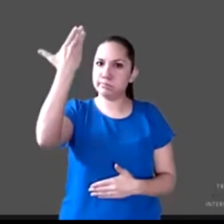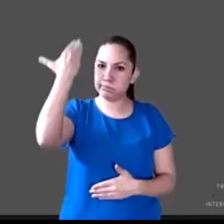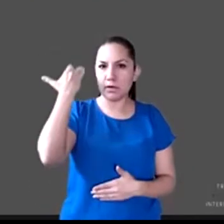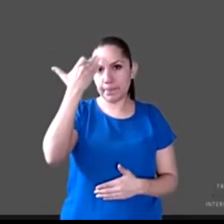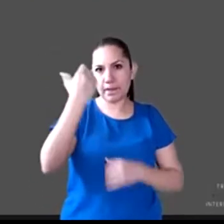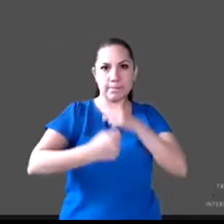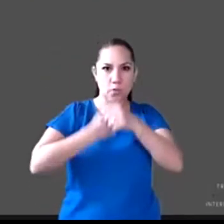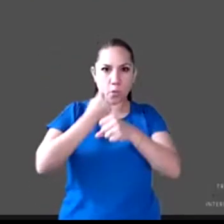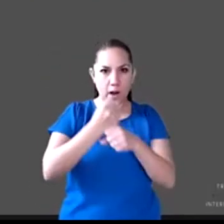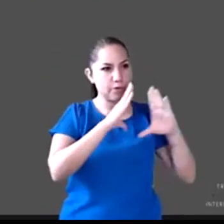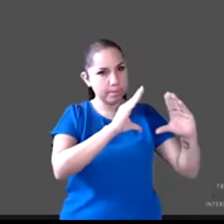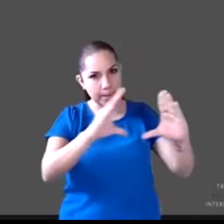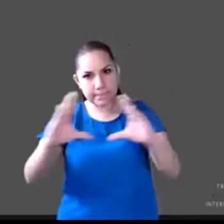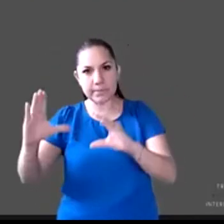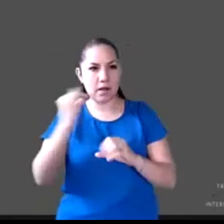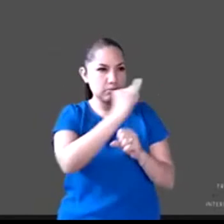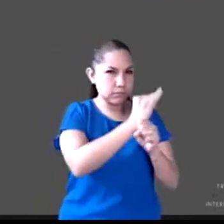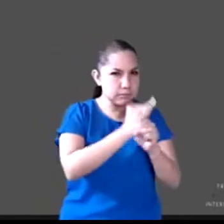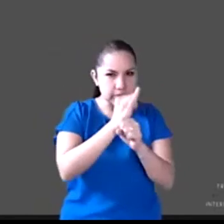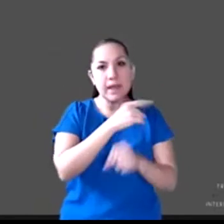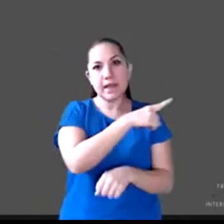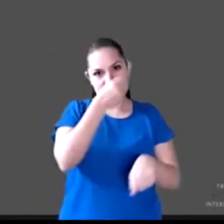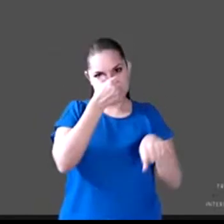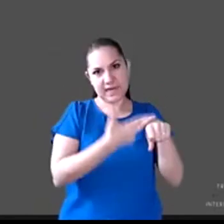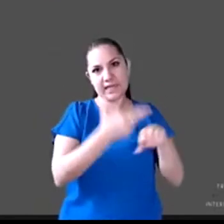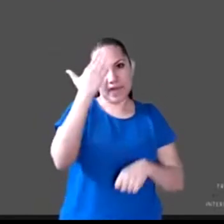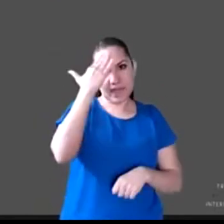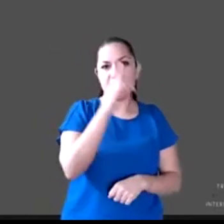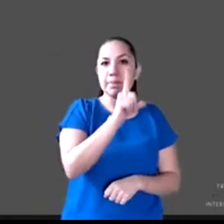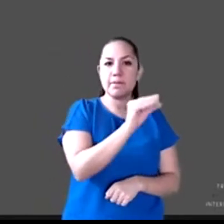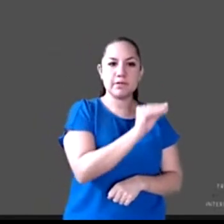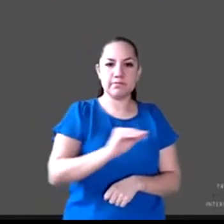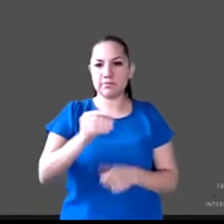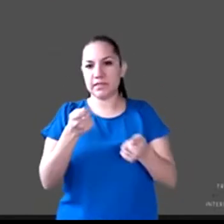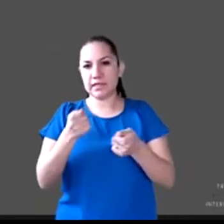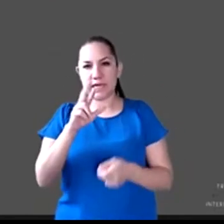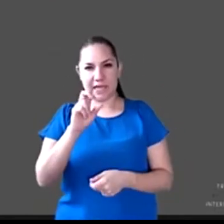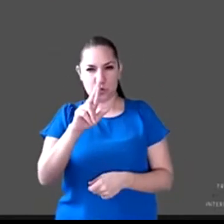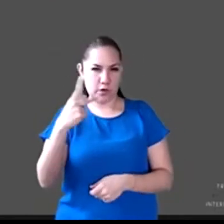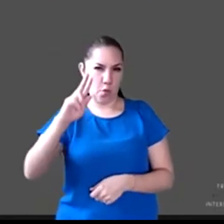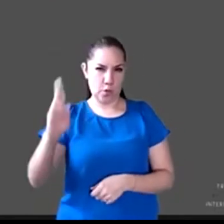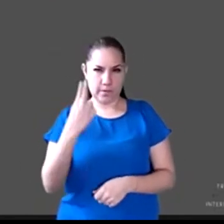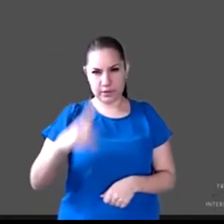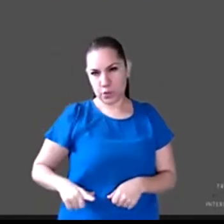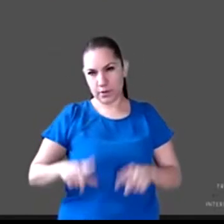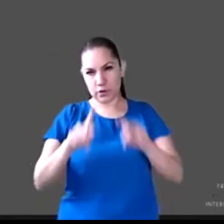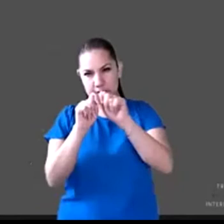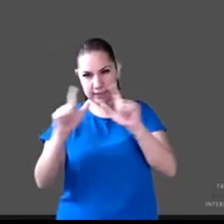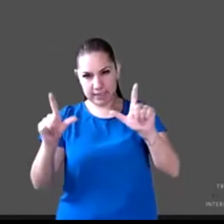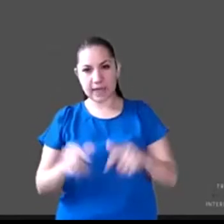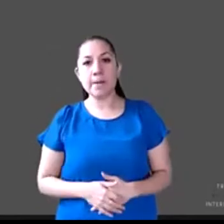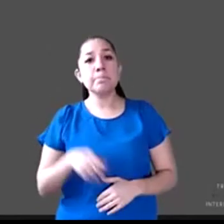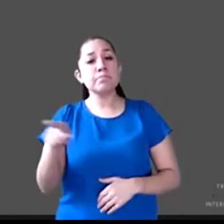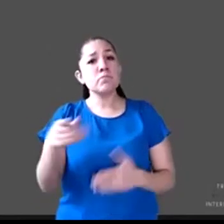a la Secretaría General y luego a la Rectoría de la Universidad Autónoma de Tlaxcala, y hoy día está impulsando un proceso para